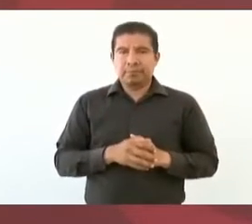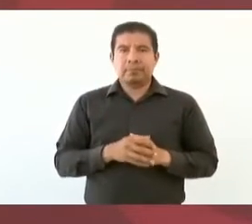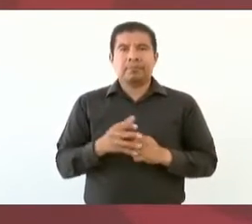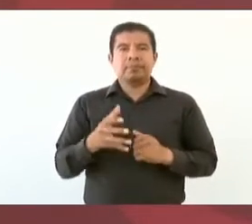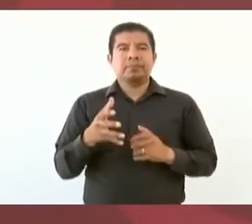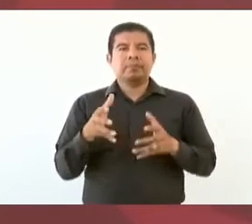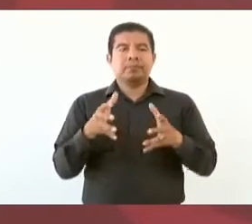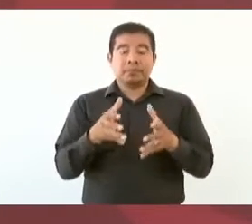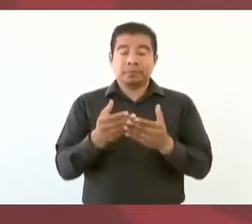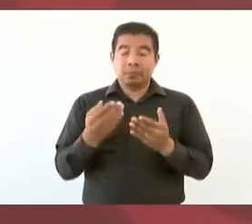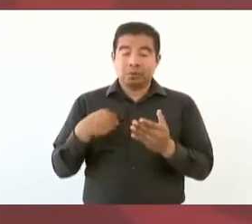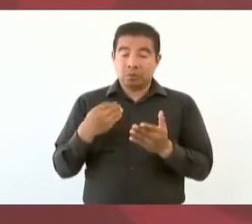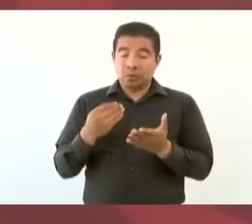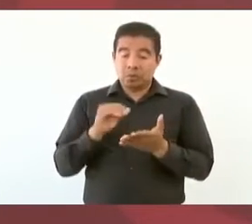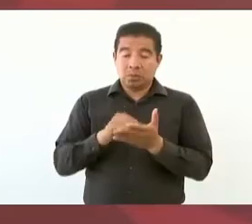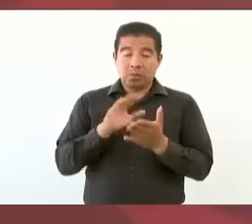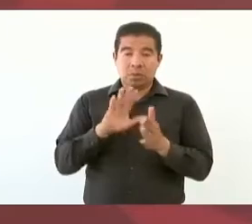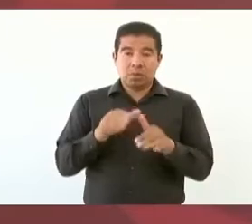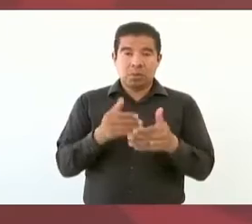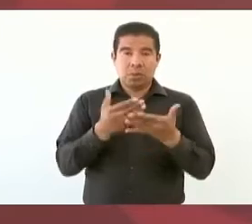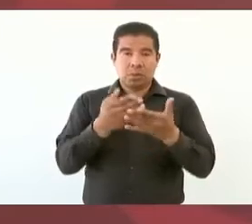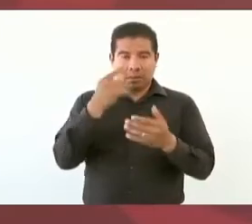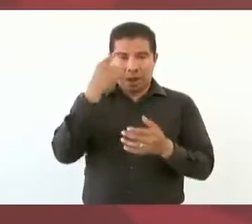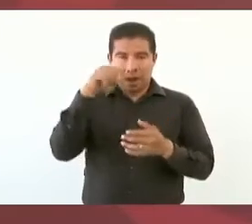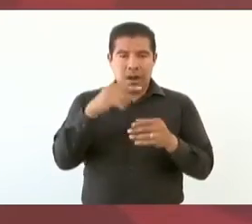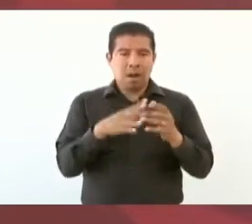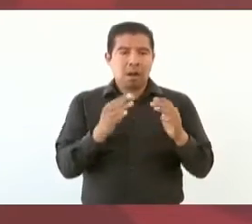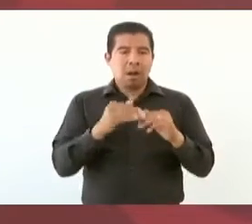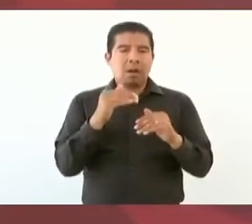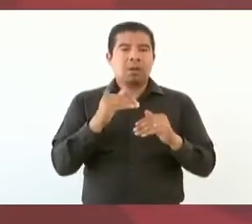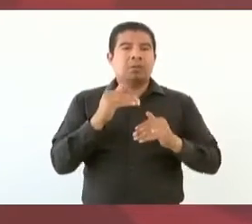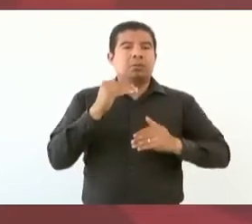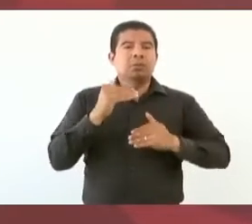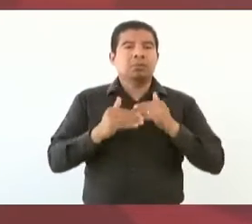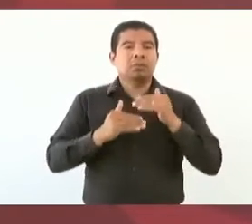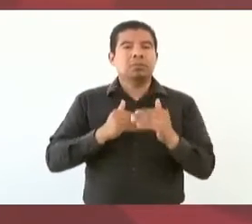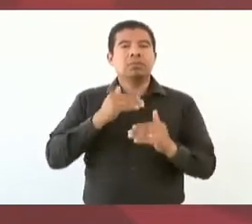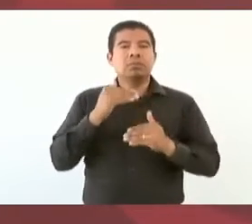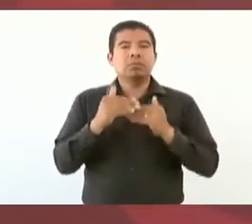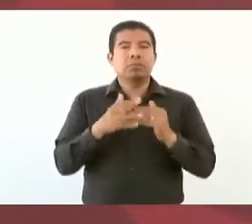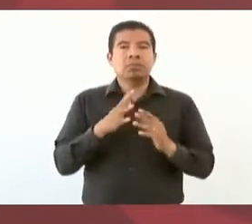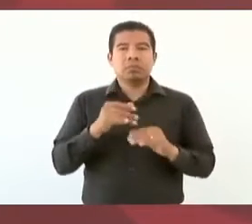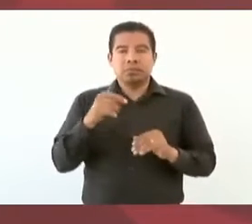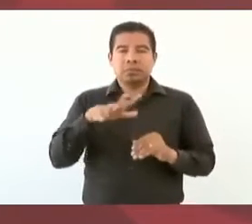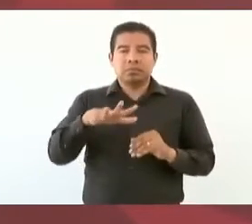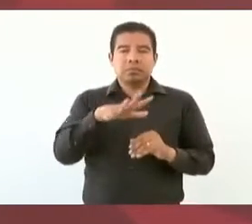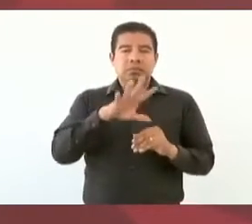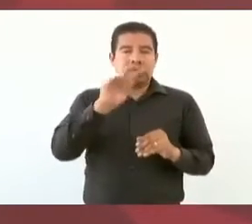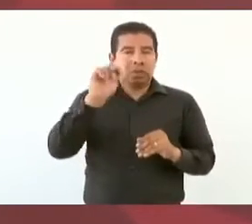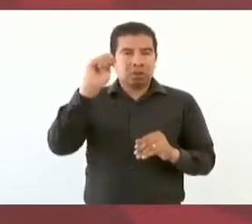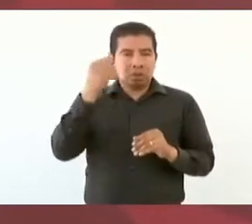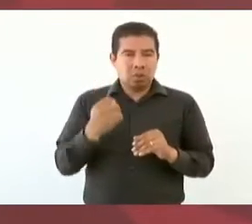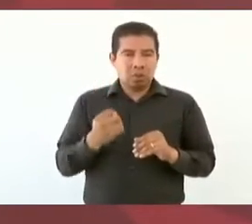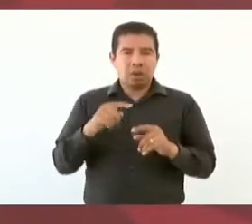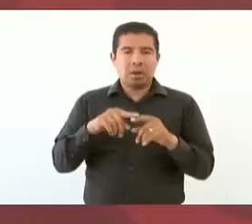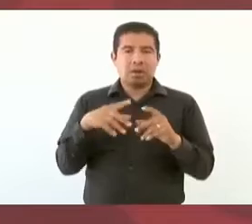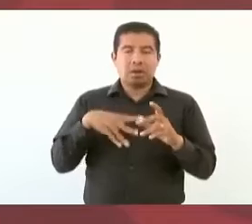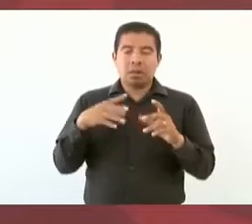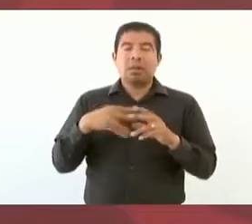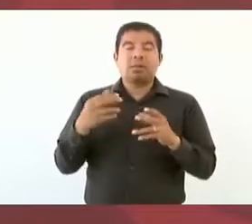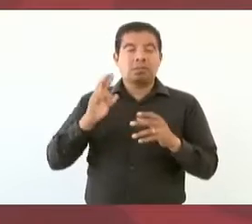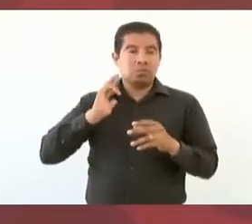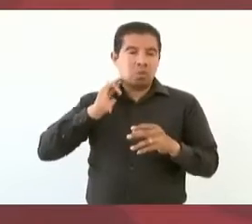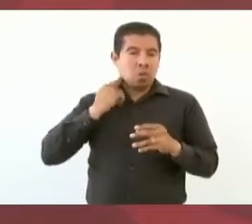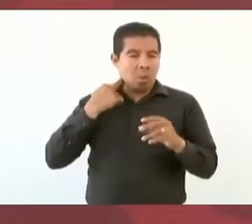Llegaron a plantear que con el avance de la tecnología, con la